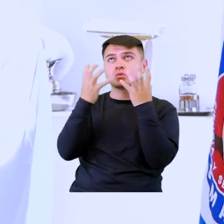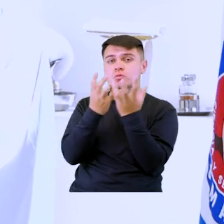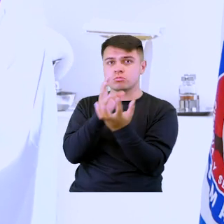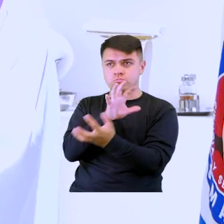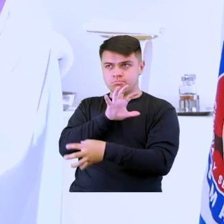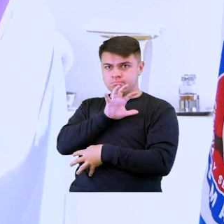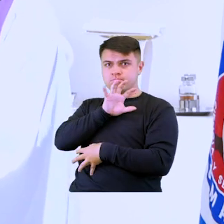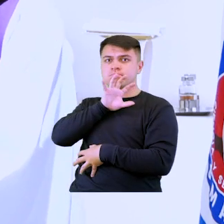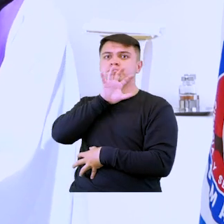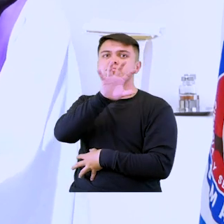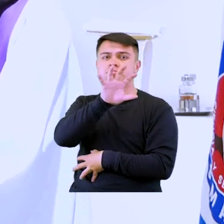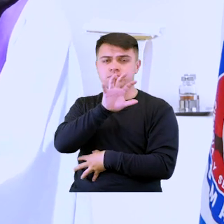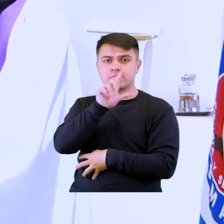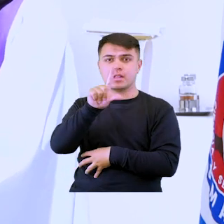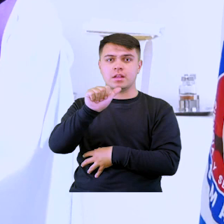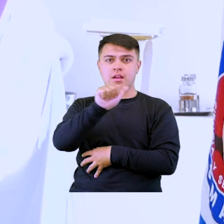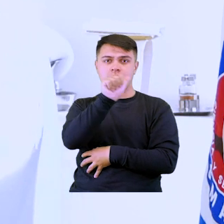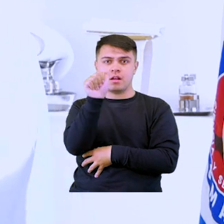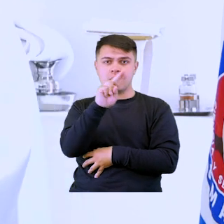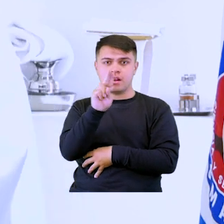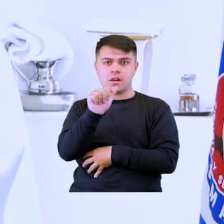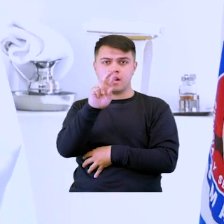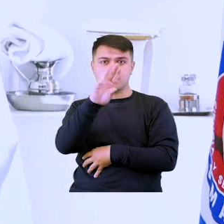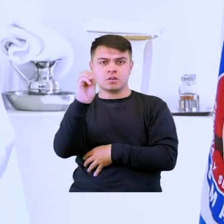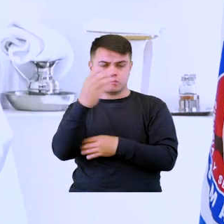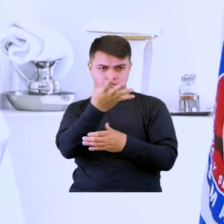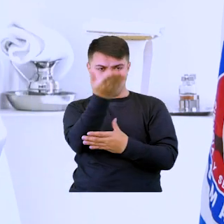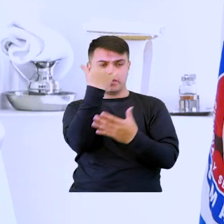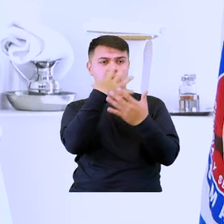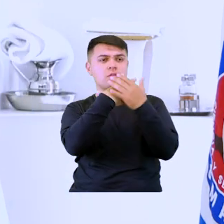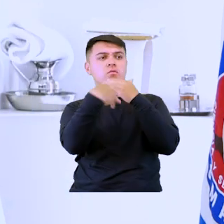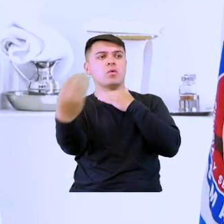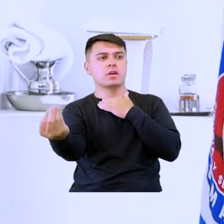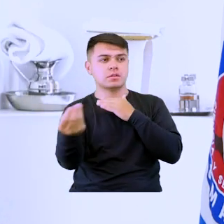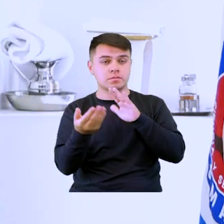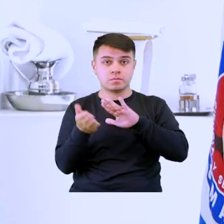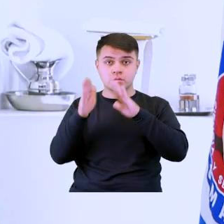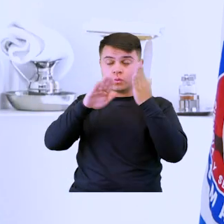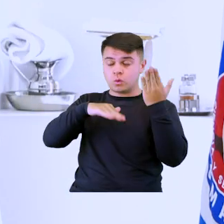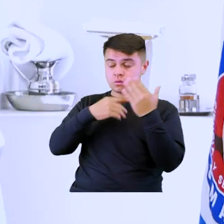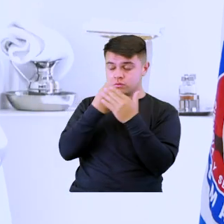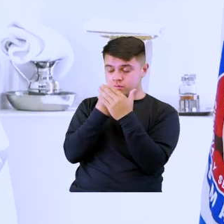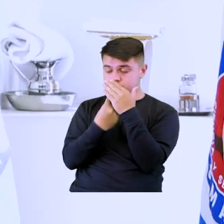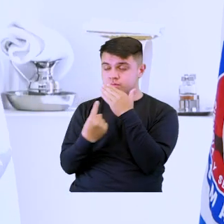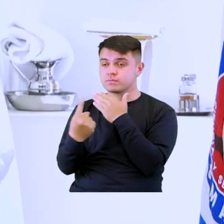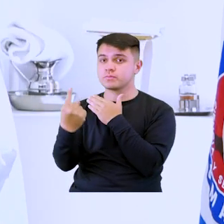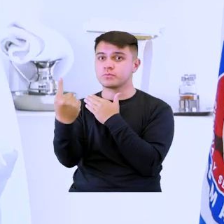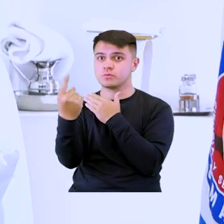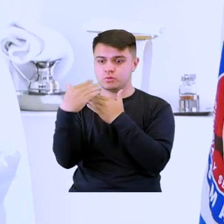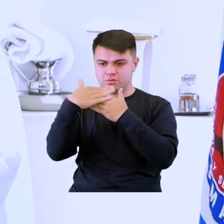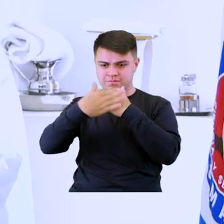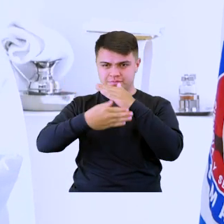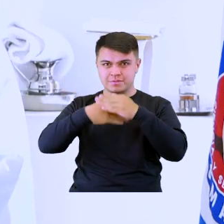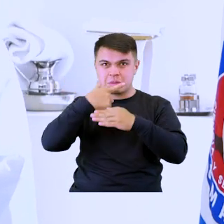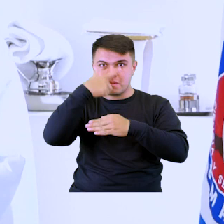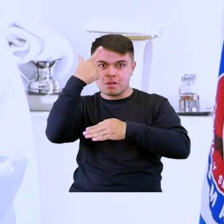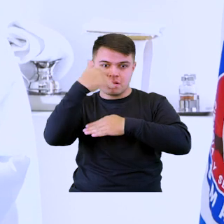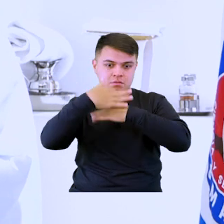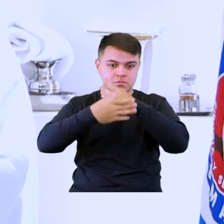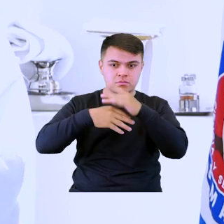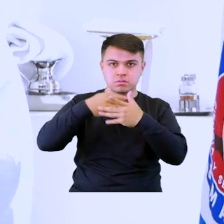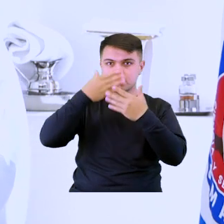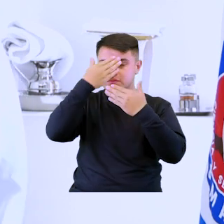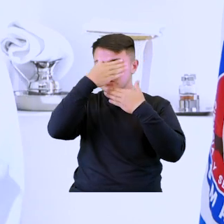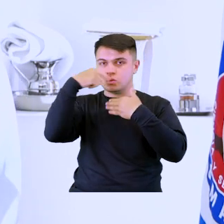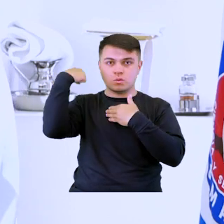voz potente: Lázaro, sal fuera. El muerto salió, los pies y las manos atados con vendas y